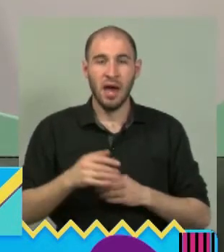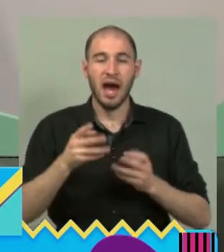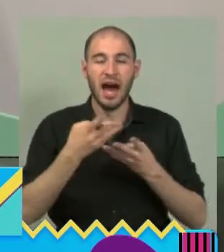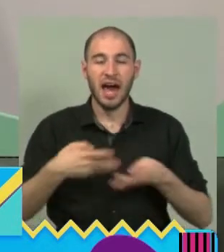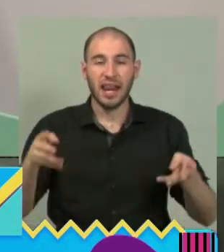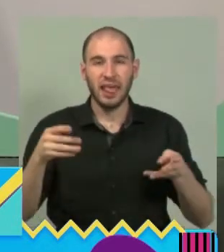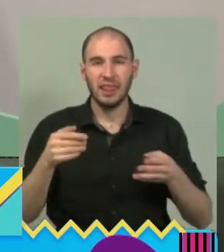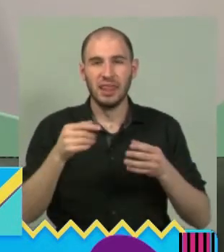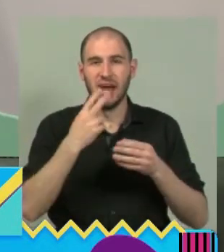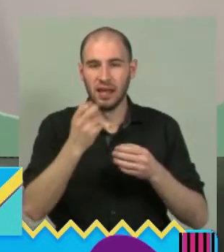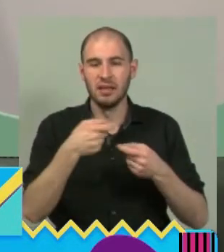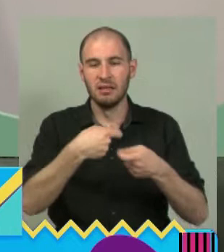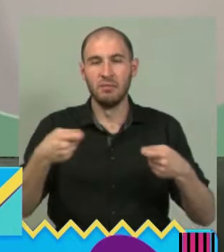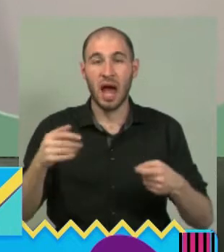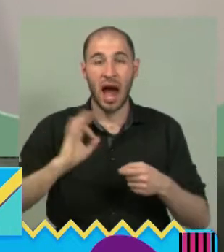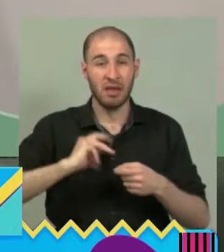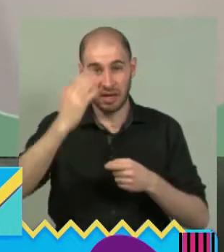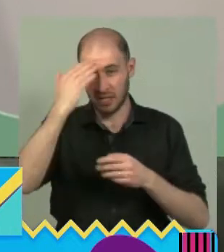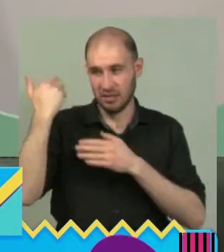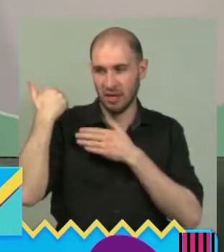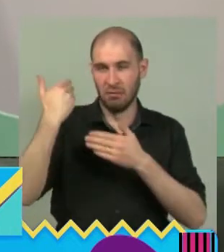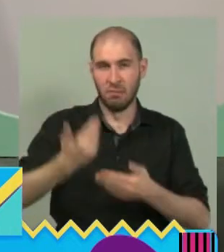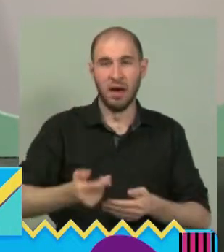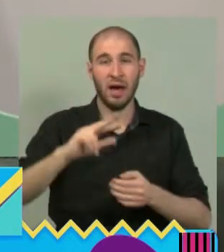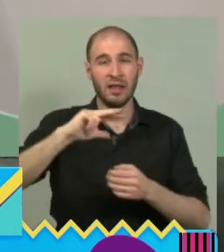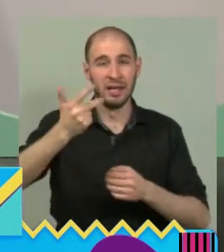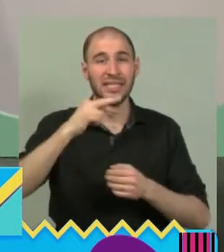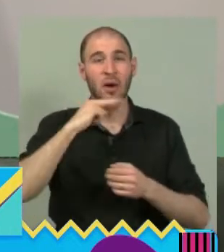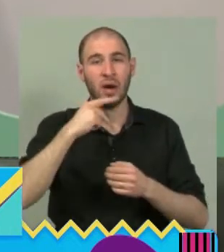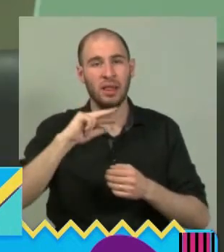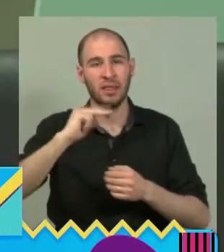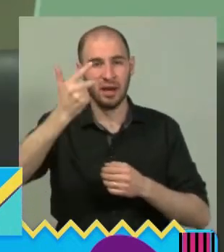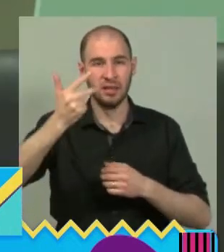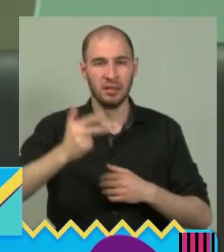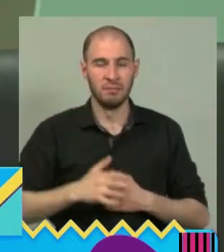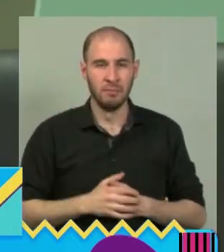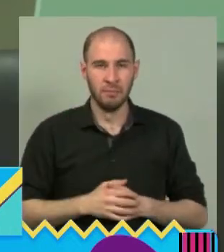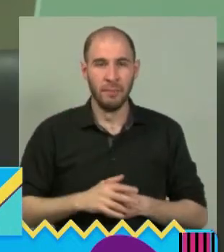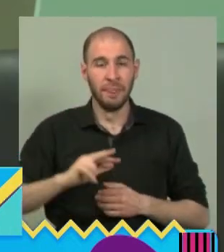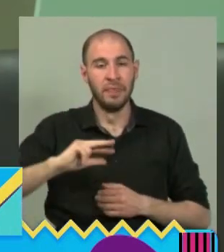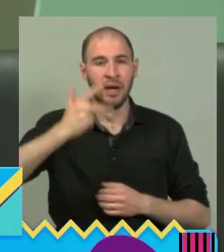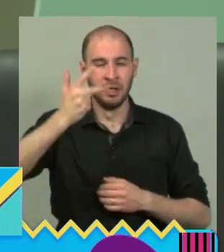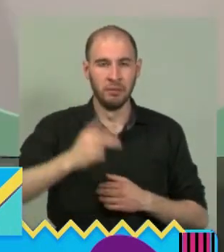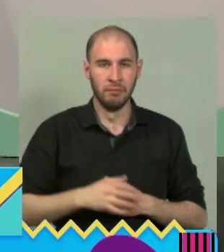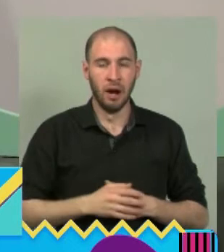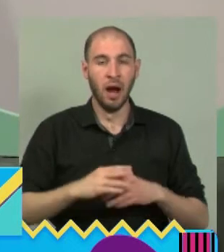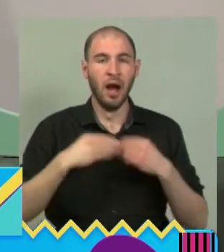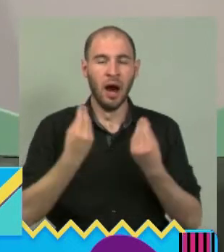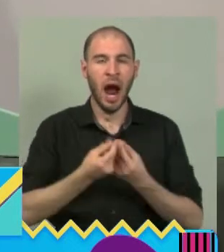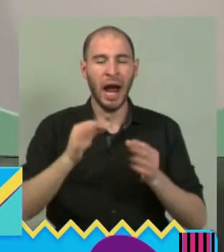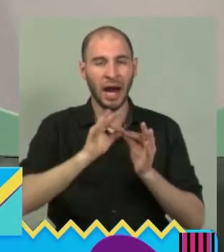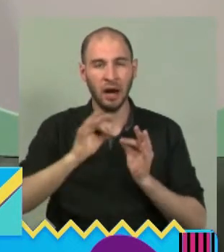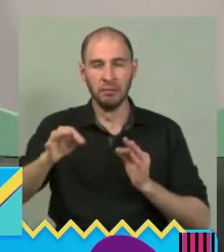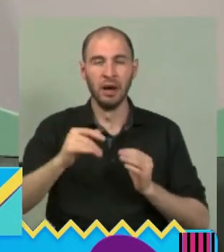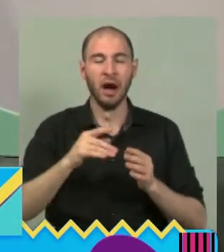distribución eléctrica en los últimos 15 años se triplicó en San Juan. Se triplicó la cantidad de